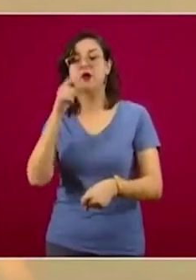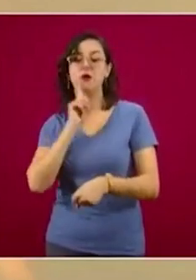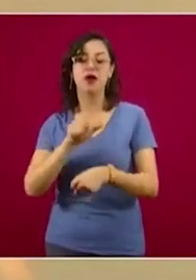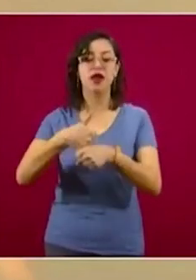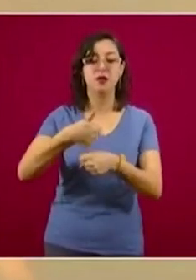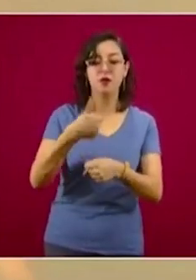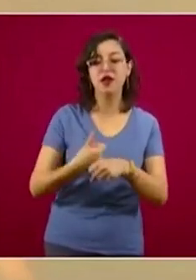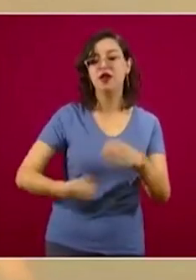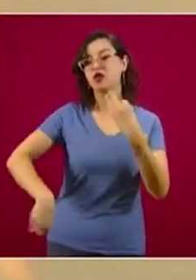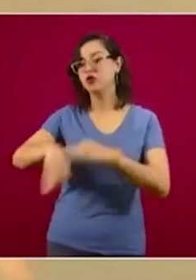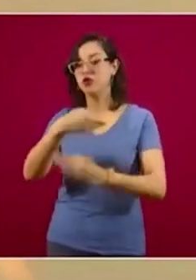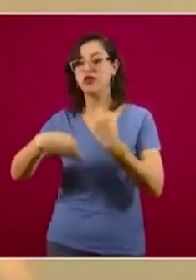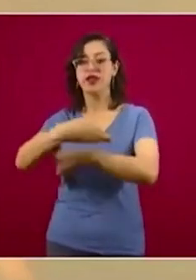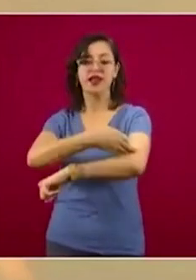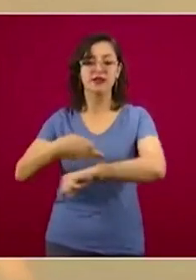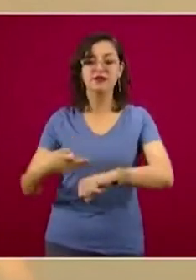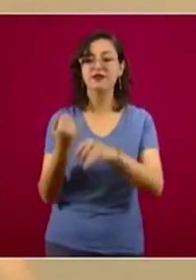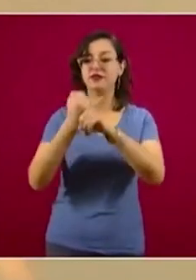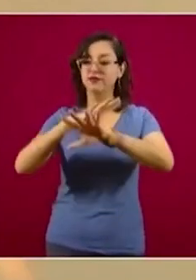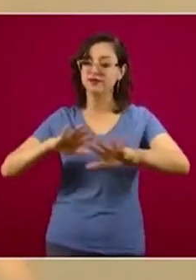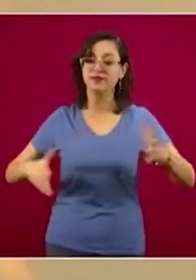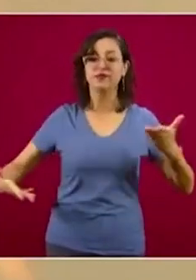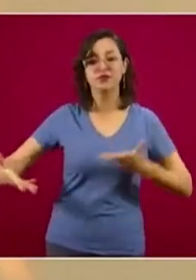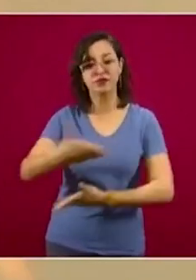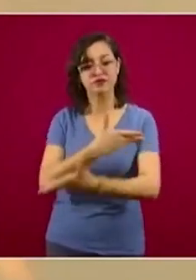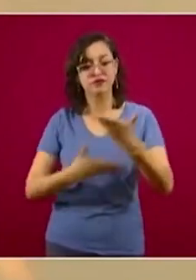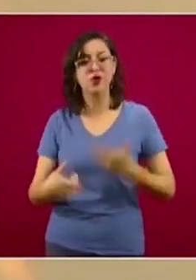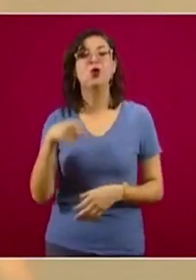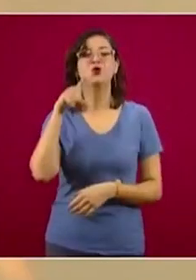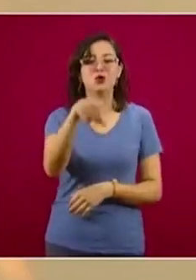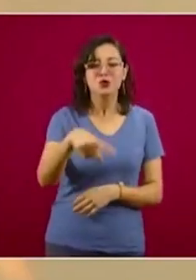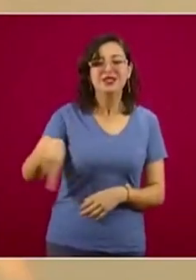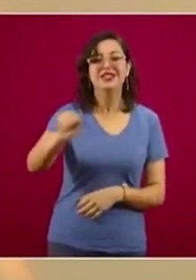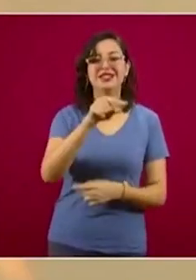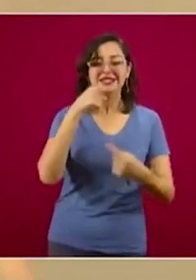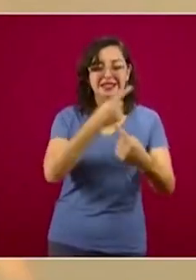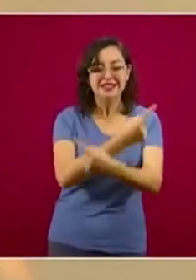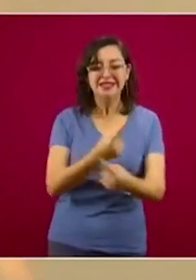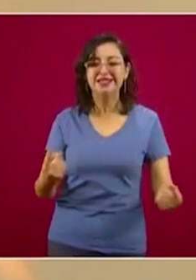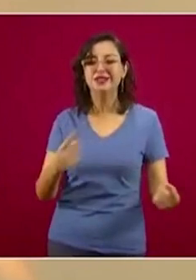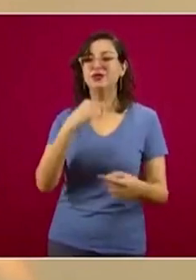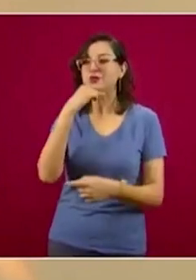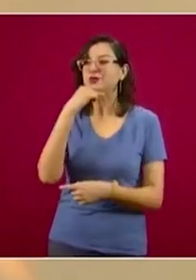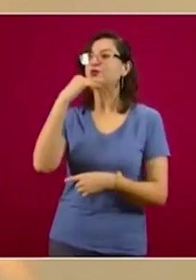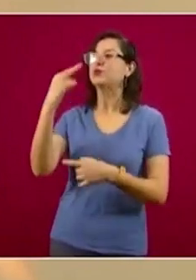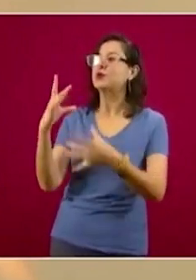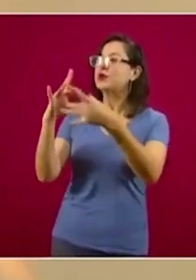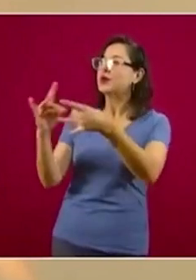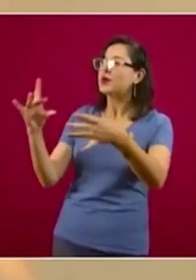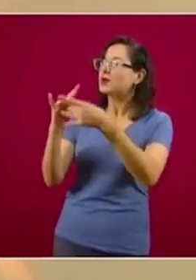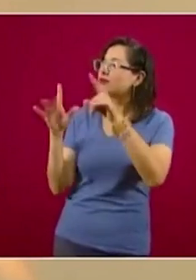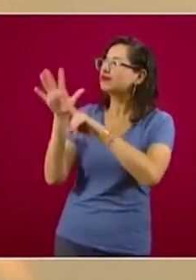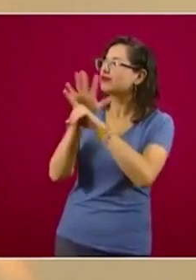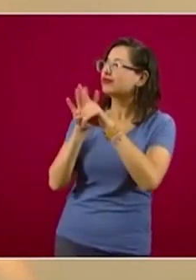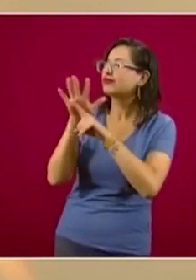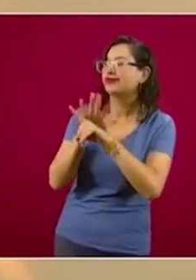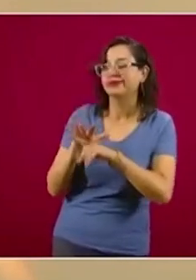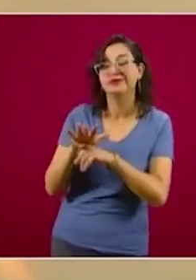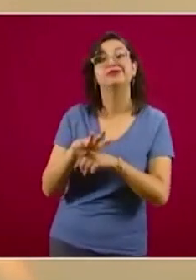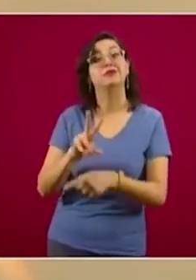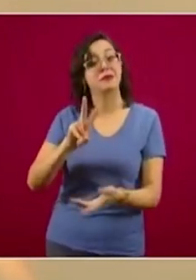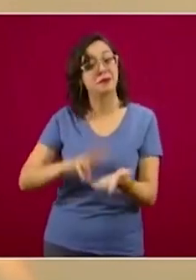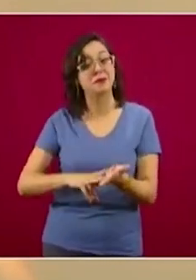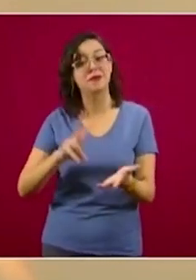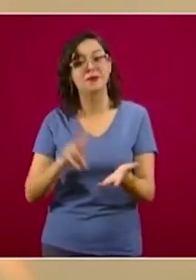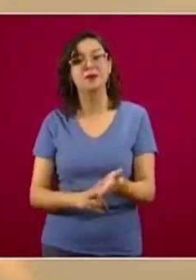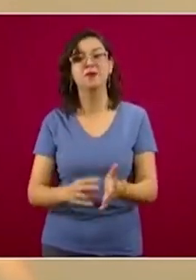abuelos, con toda la familia. Ustedes tienen un gran poder de convencimiento porque su voz vale y vale muchísimo. Entonces,